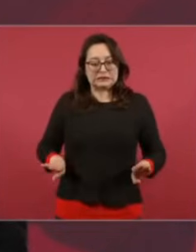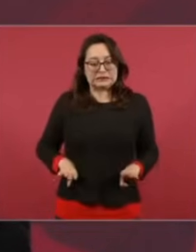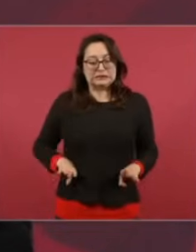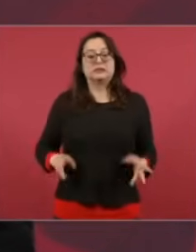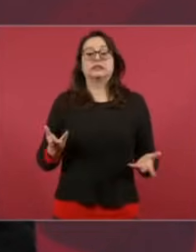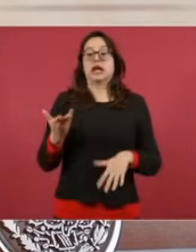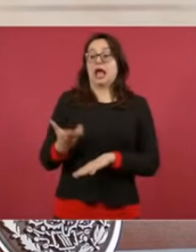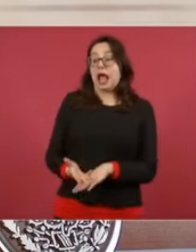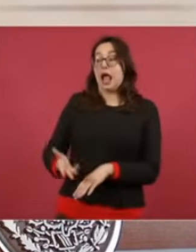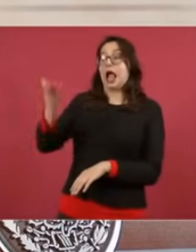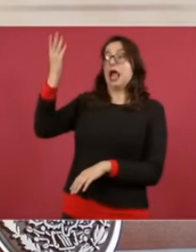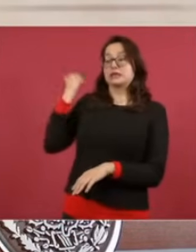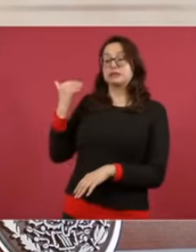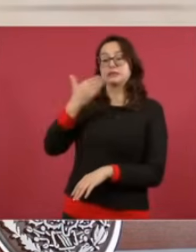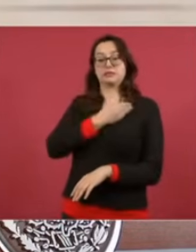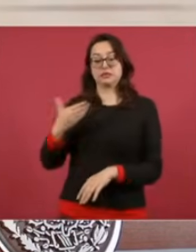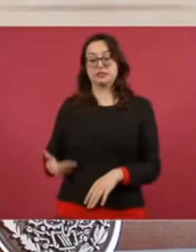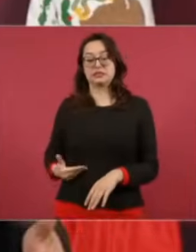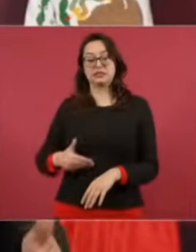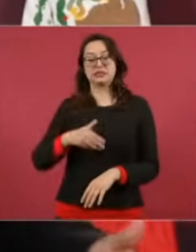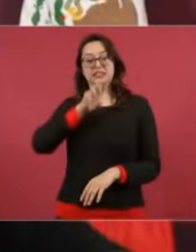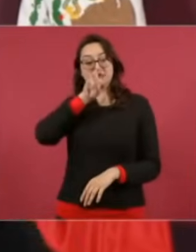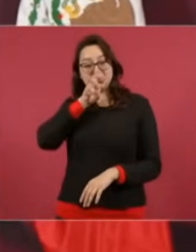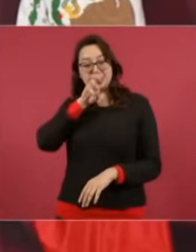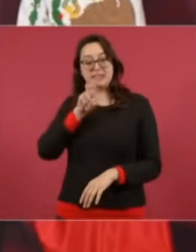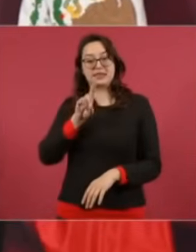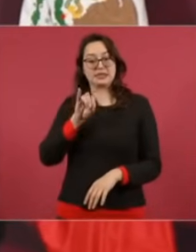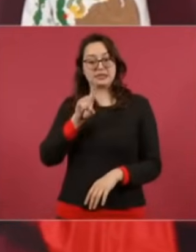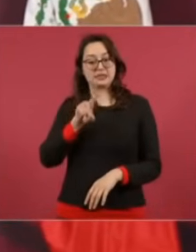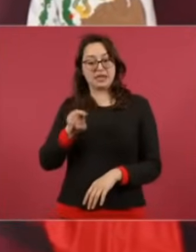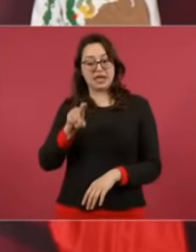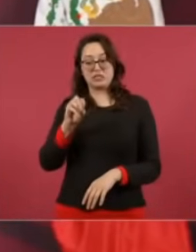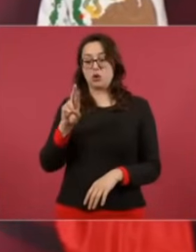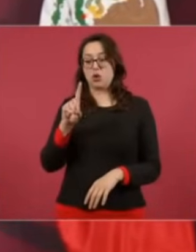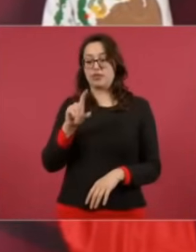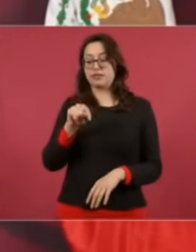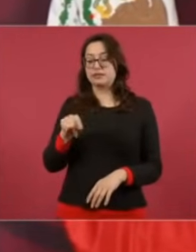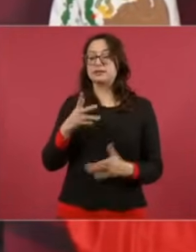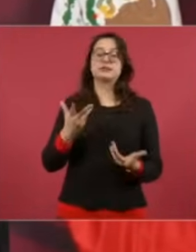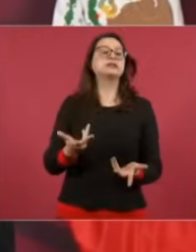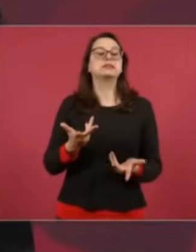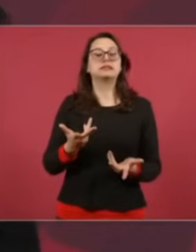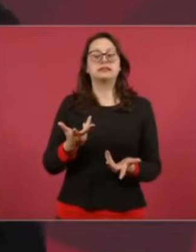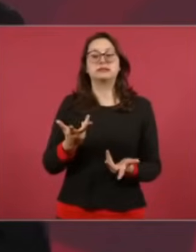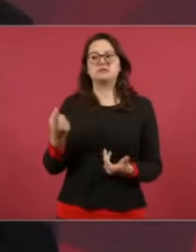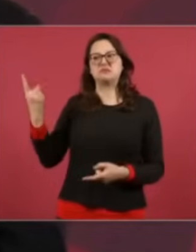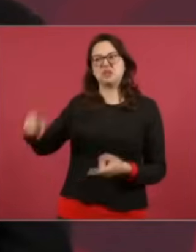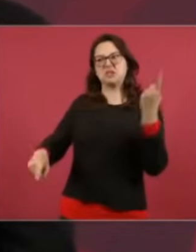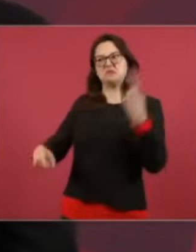notaba, como otros casos de otros expresidentes, que ya no quiero